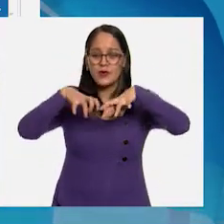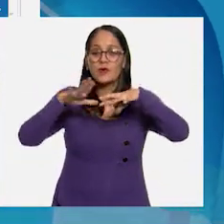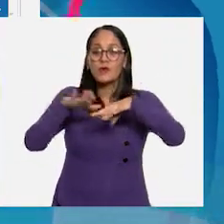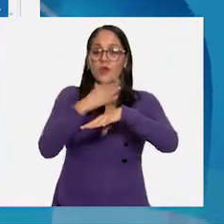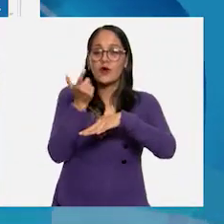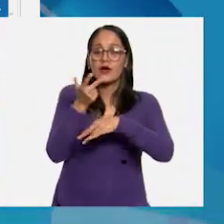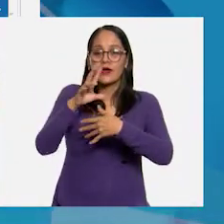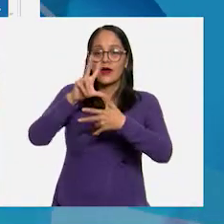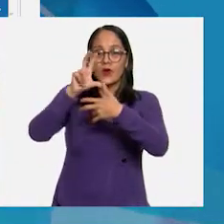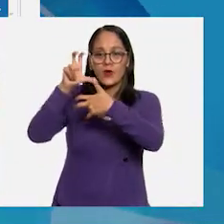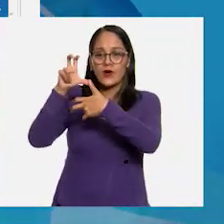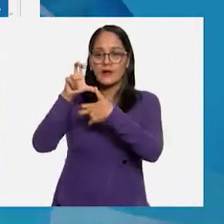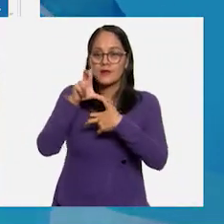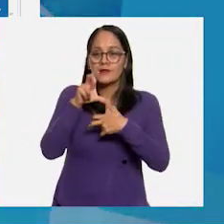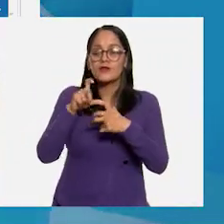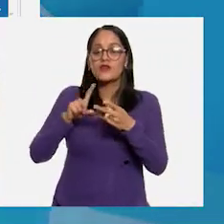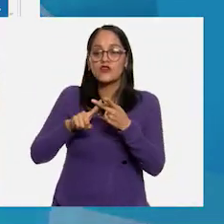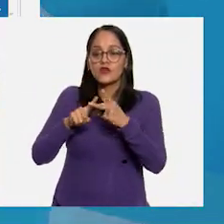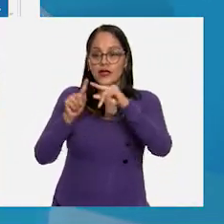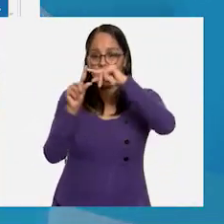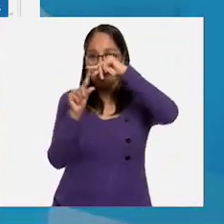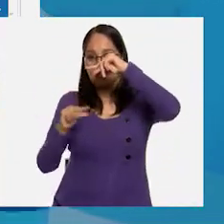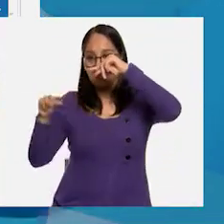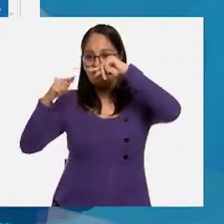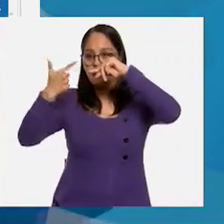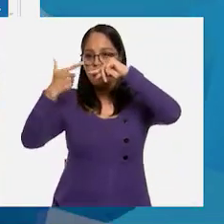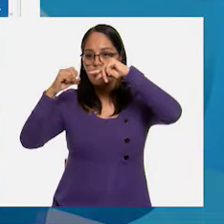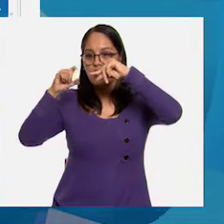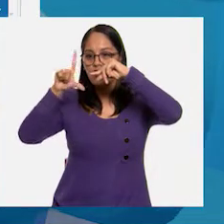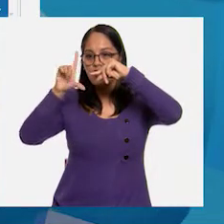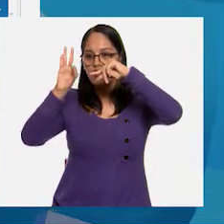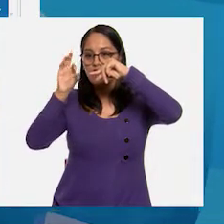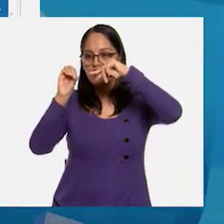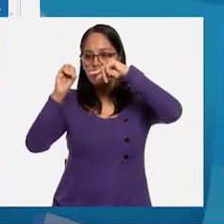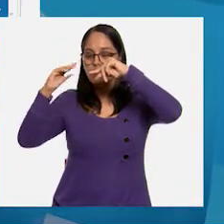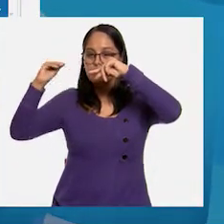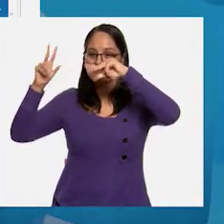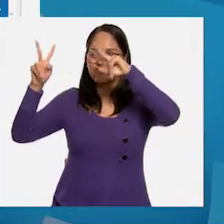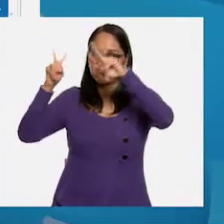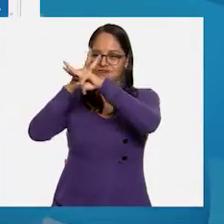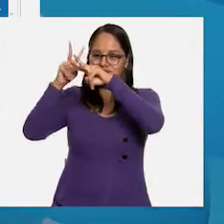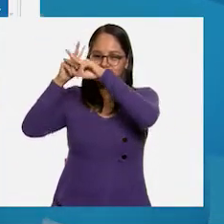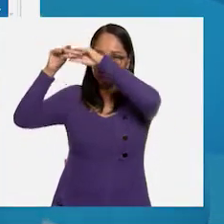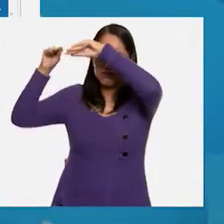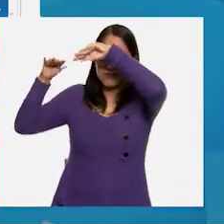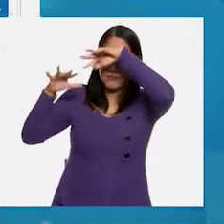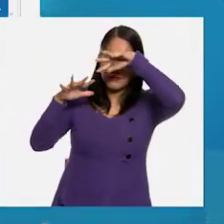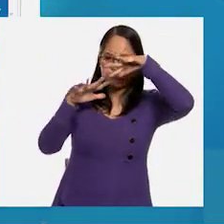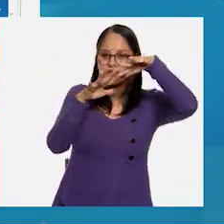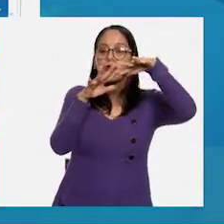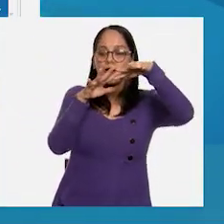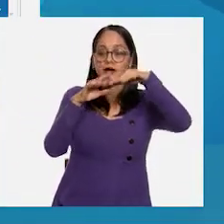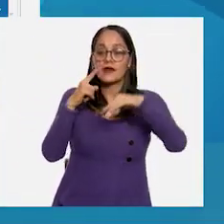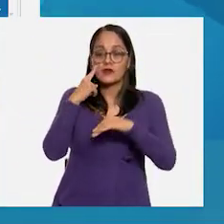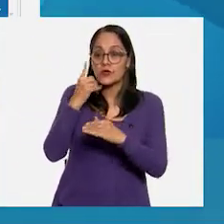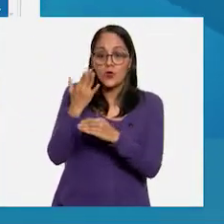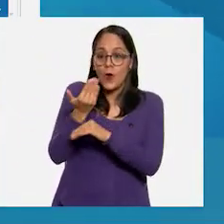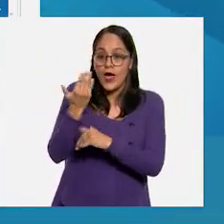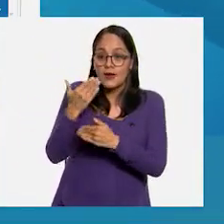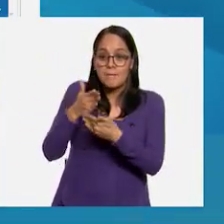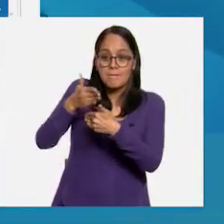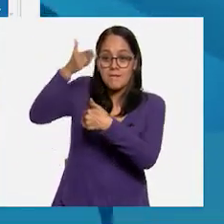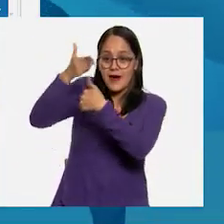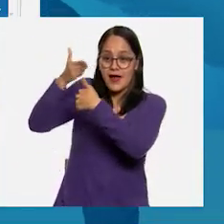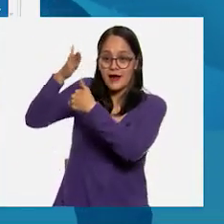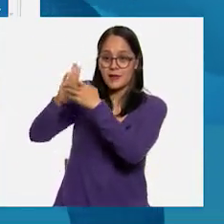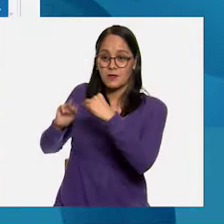huracanes que se forman en el Golfo de México llegan tan adentro en el continente. No hay una barrera montañosa